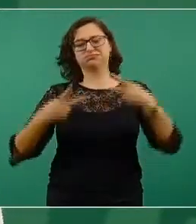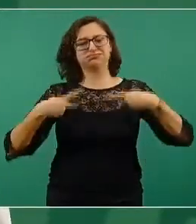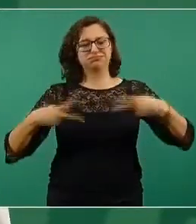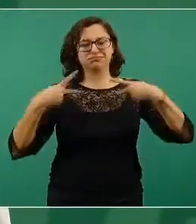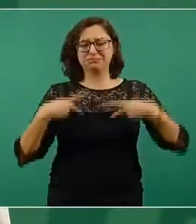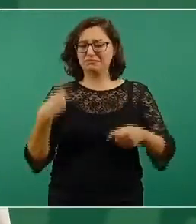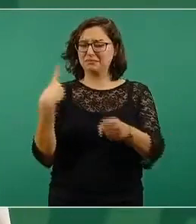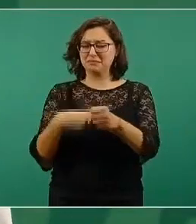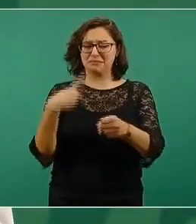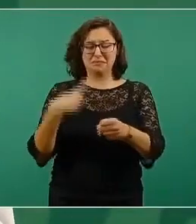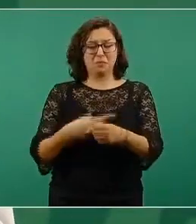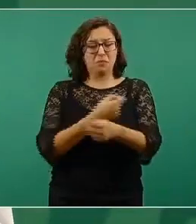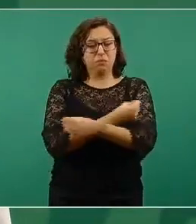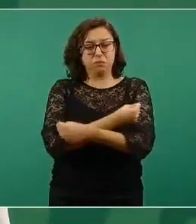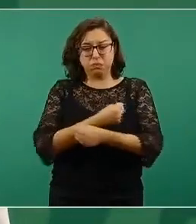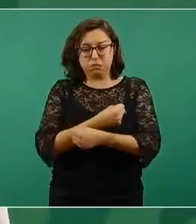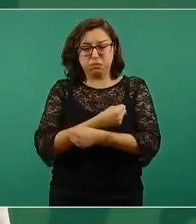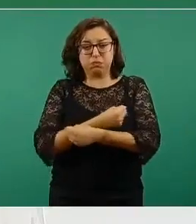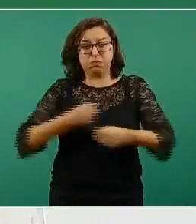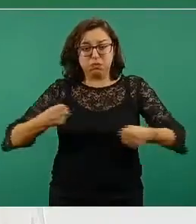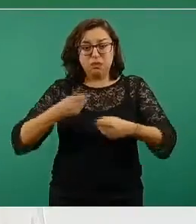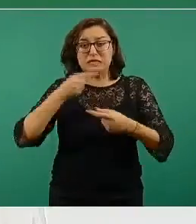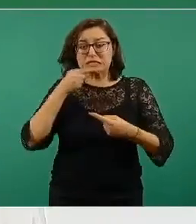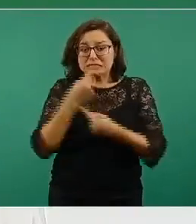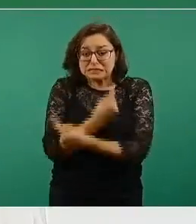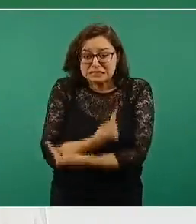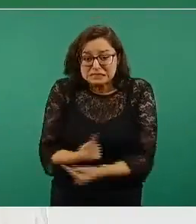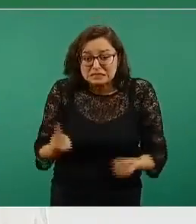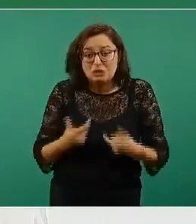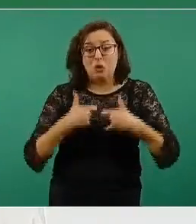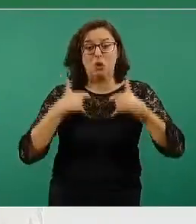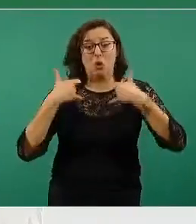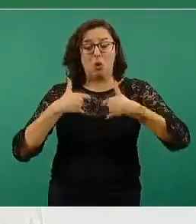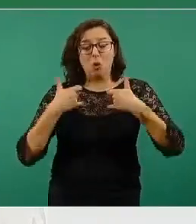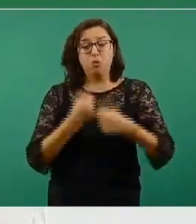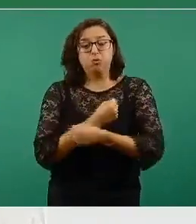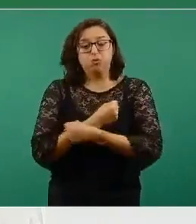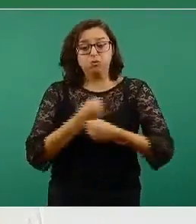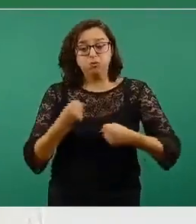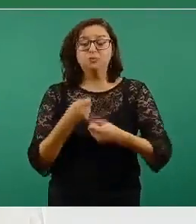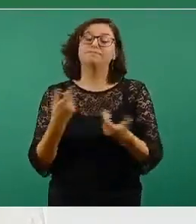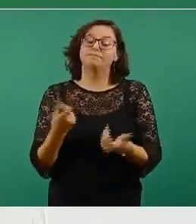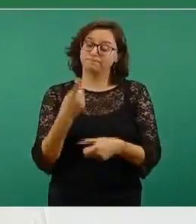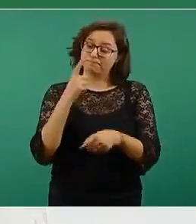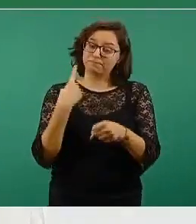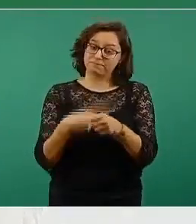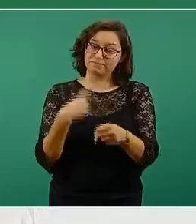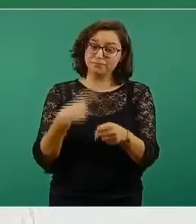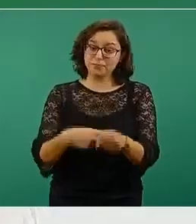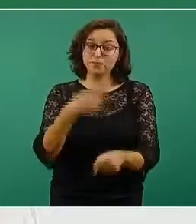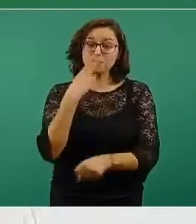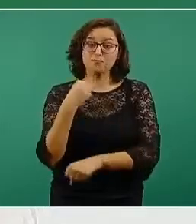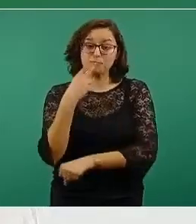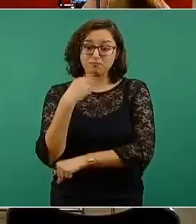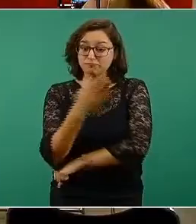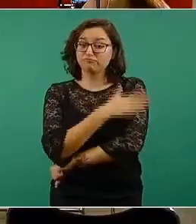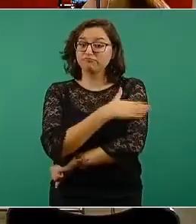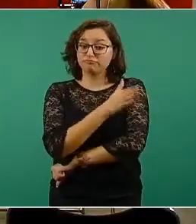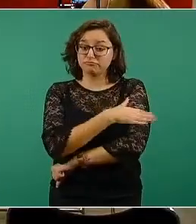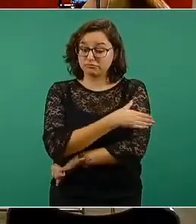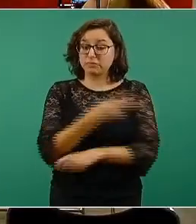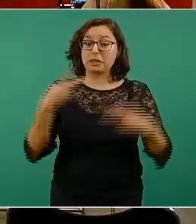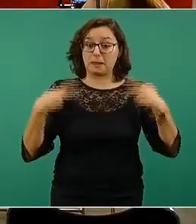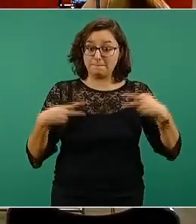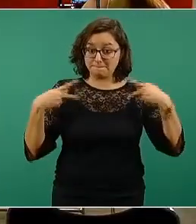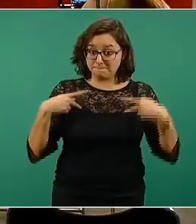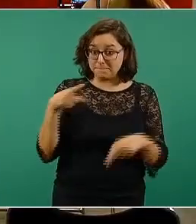de obesidad, sobrepeso infantil y juvenil, así como diabetes e hipertensión. No es culpa de las personas, tampoco